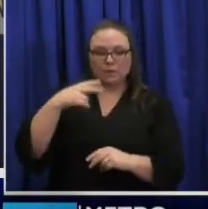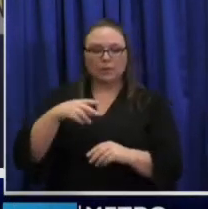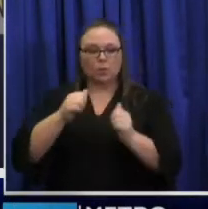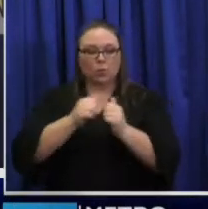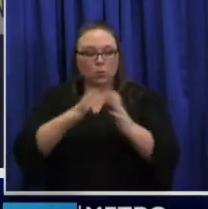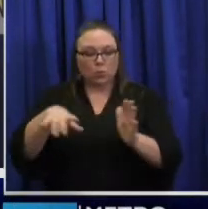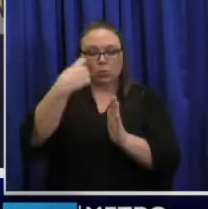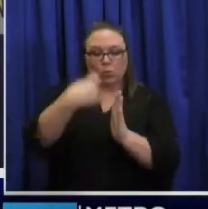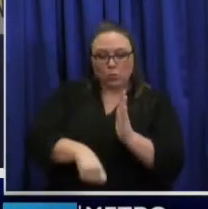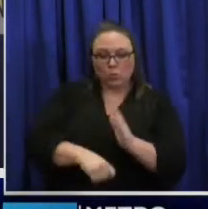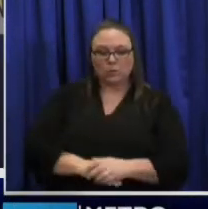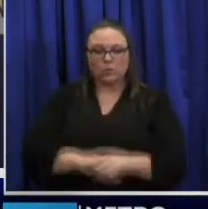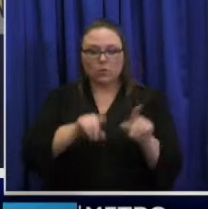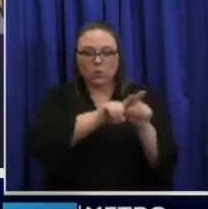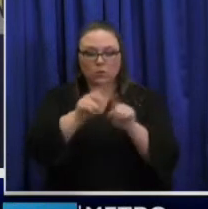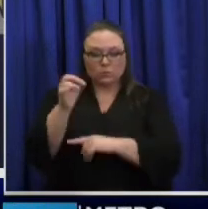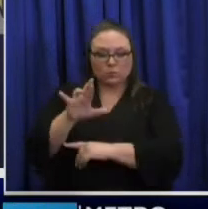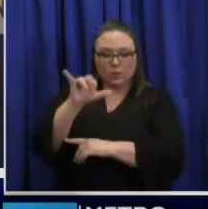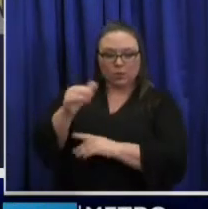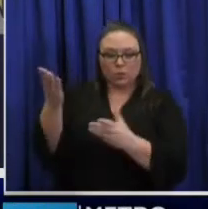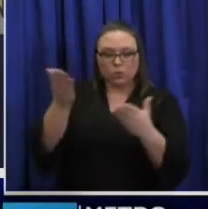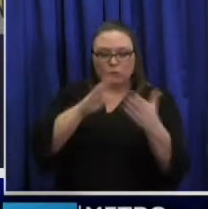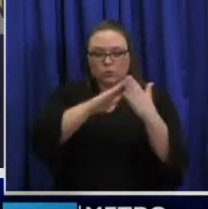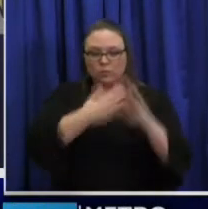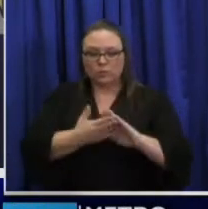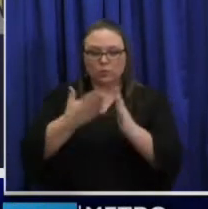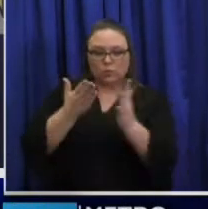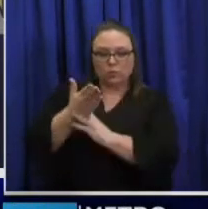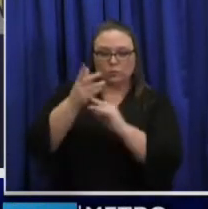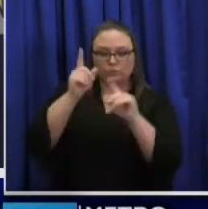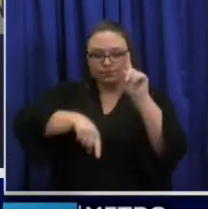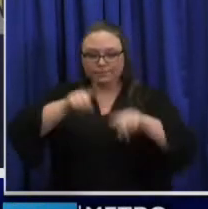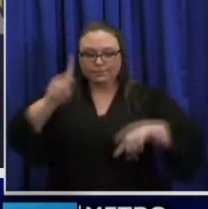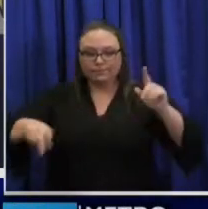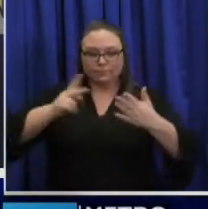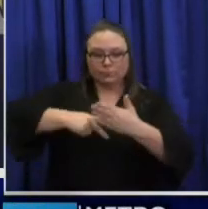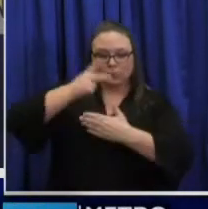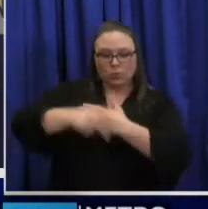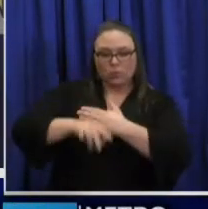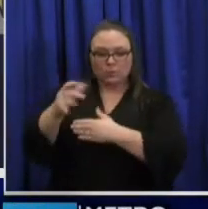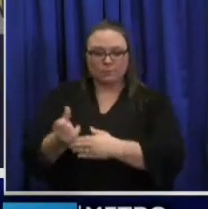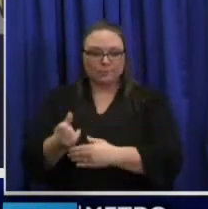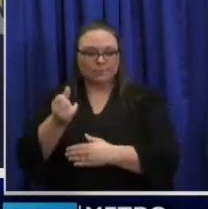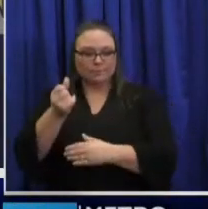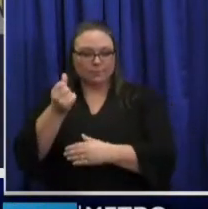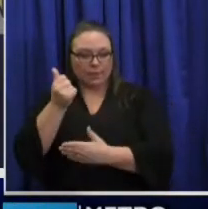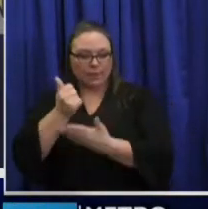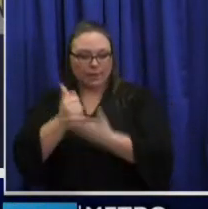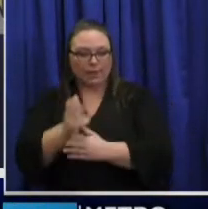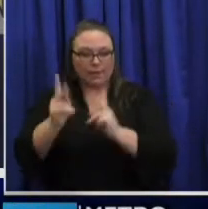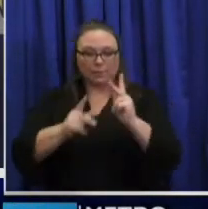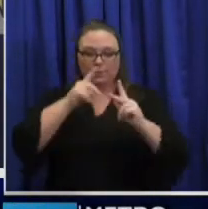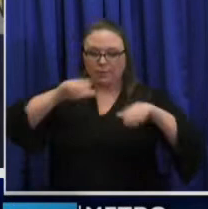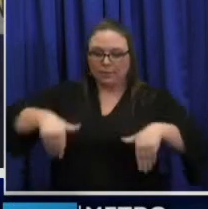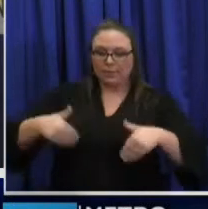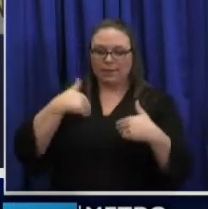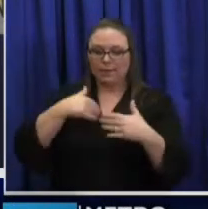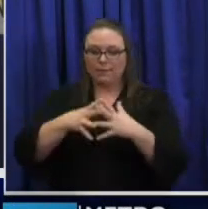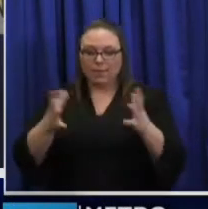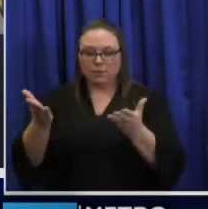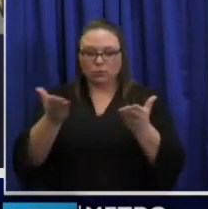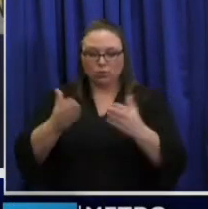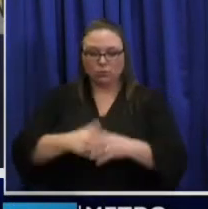de Nashville. Cada año, Meharry brinda atención médica y dental a los miembros de la comunidad de Nashville a un costo reducido